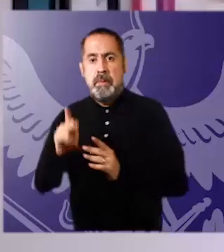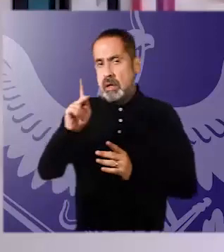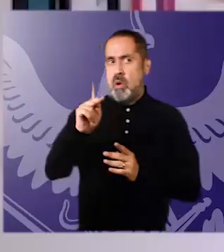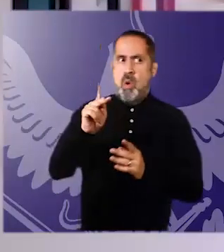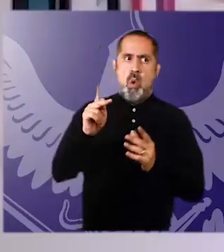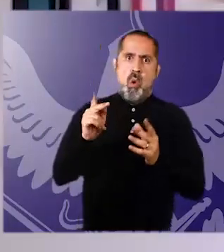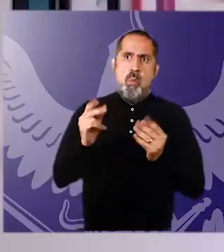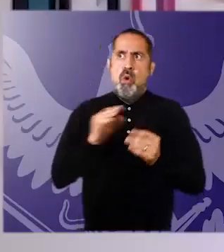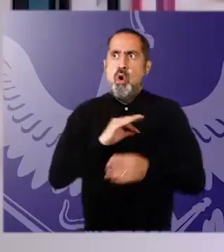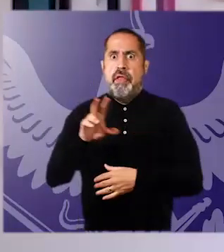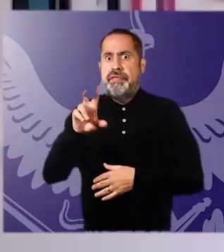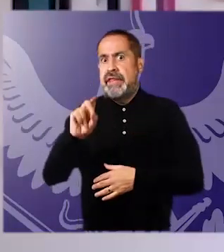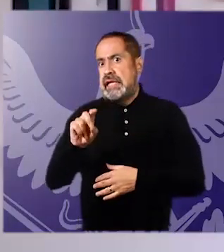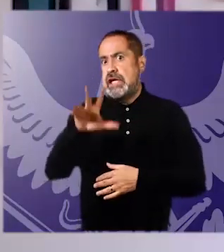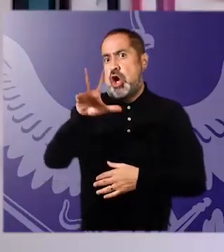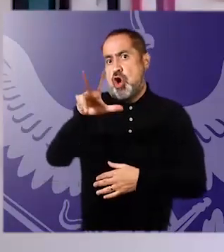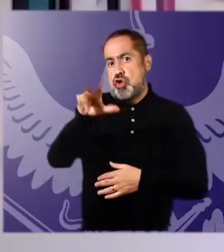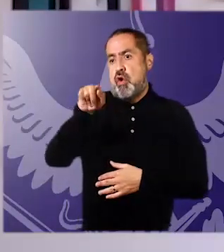pero alcanza